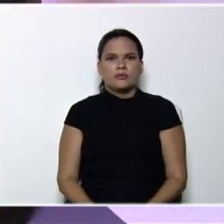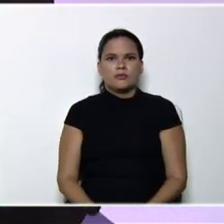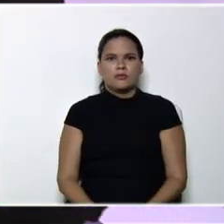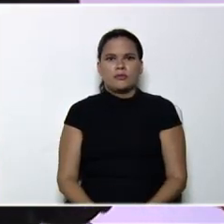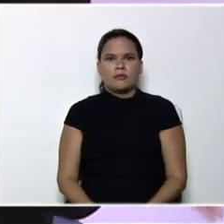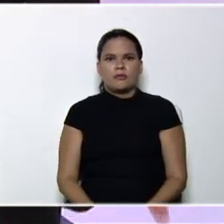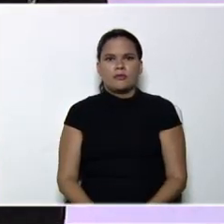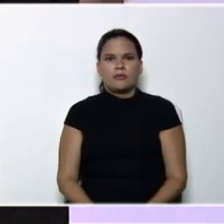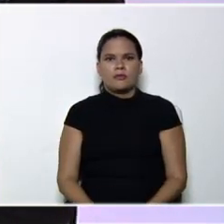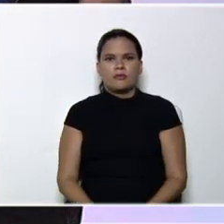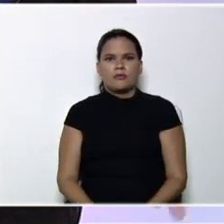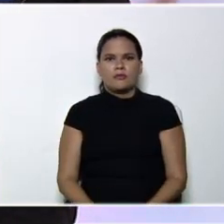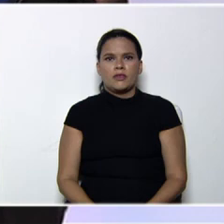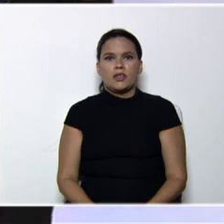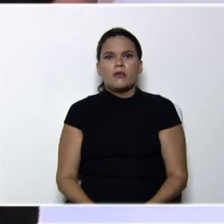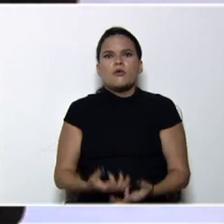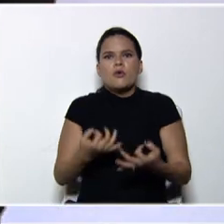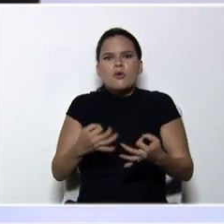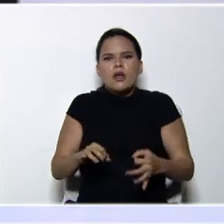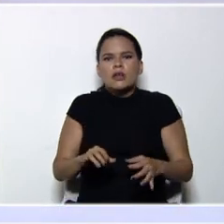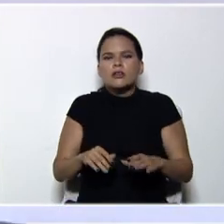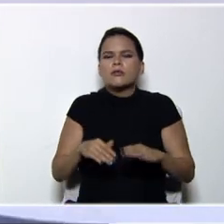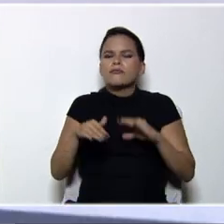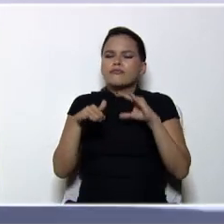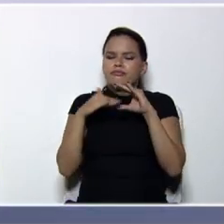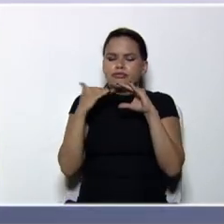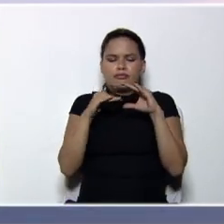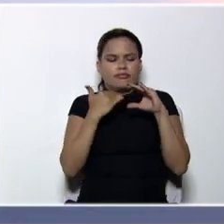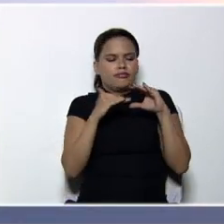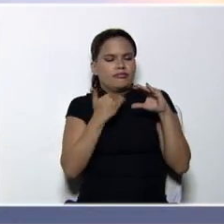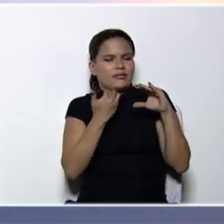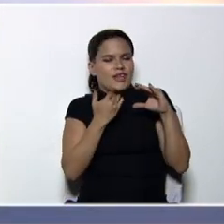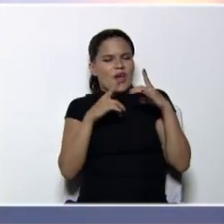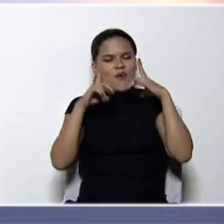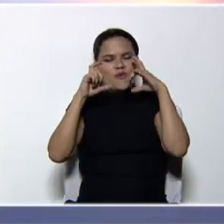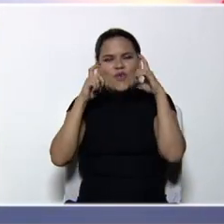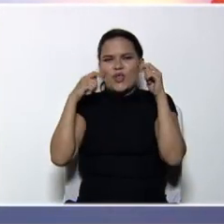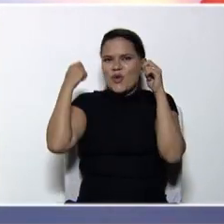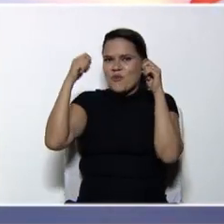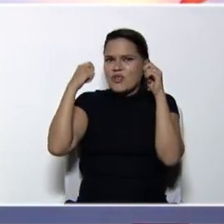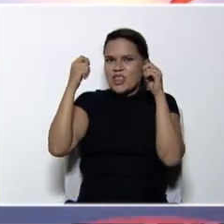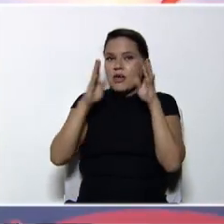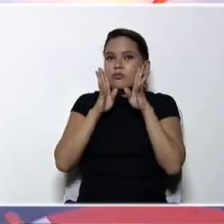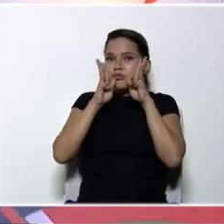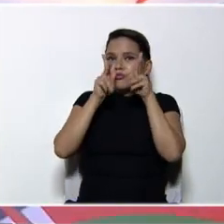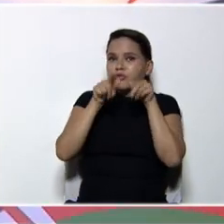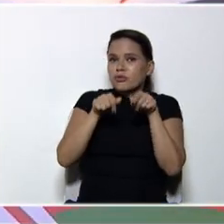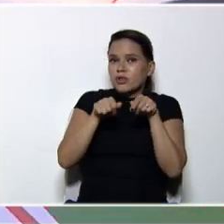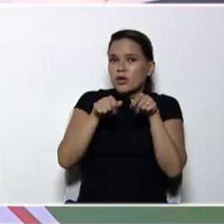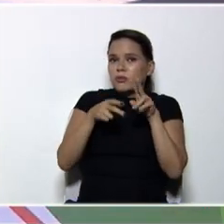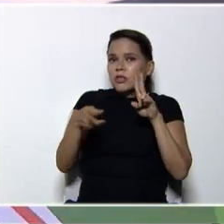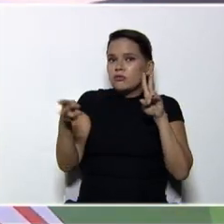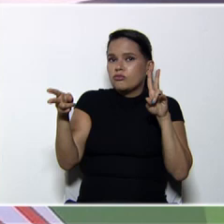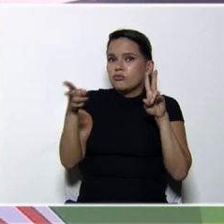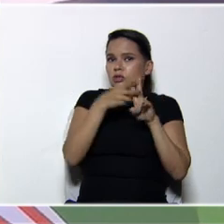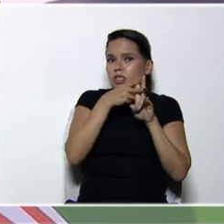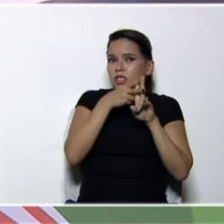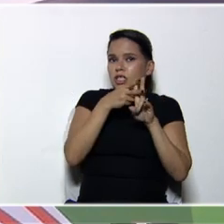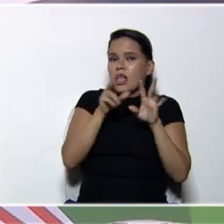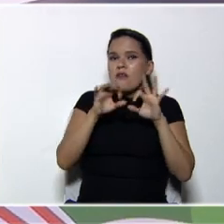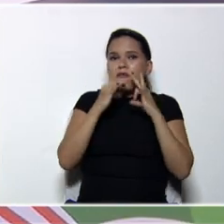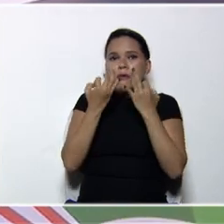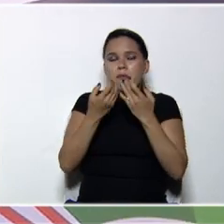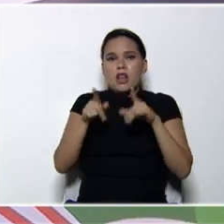@mppeducación. Y por supuesto, sigan enviando esas fotografías, videos y comentarios con la etiqueta Cada